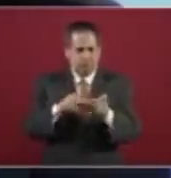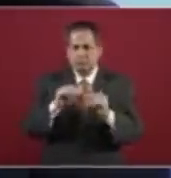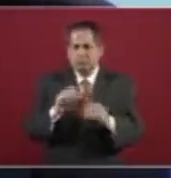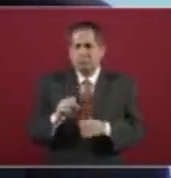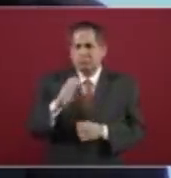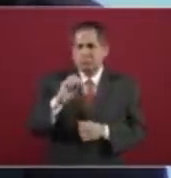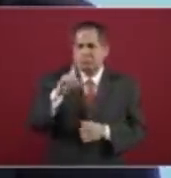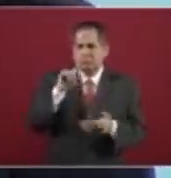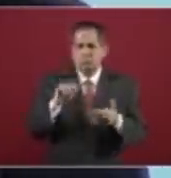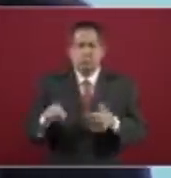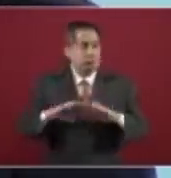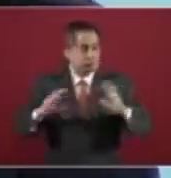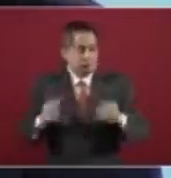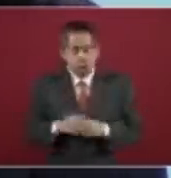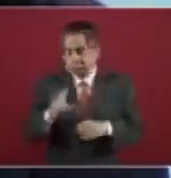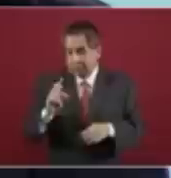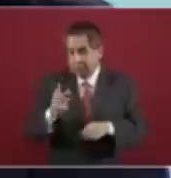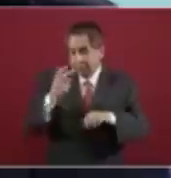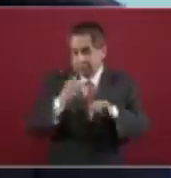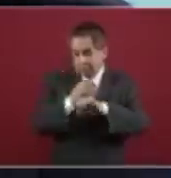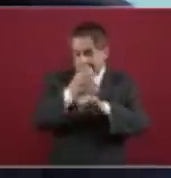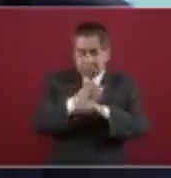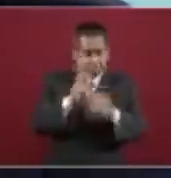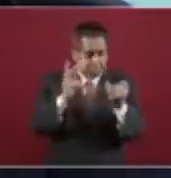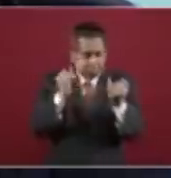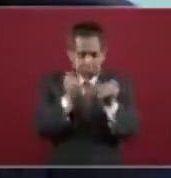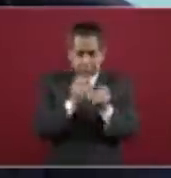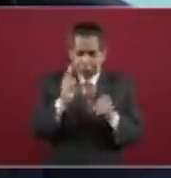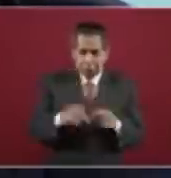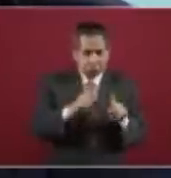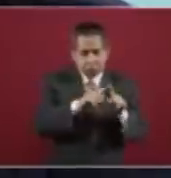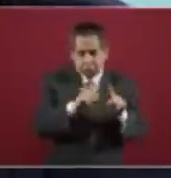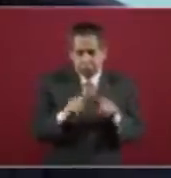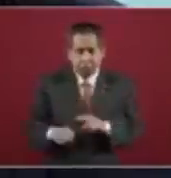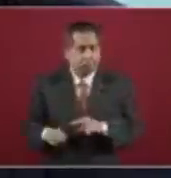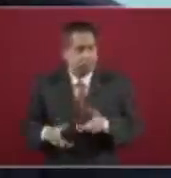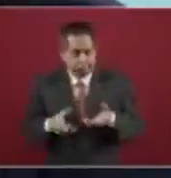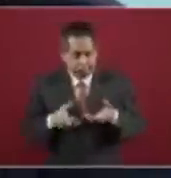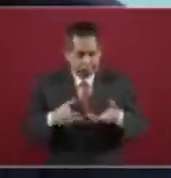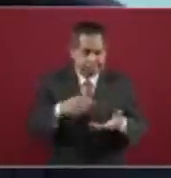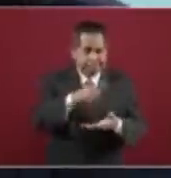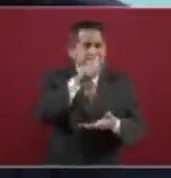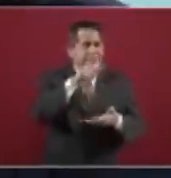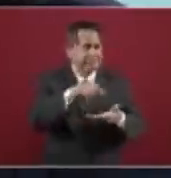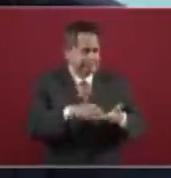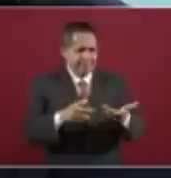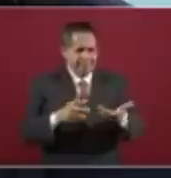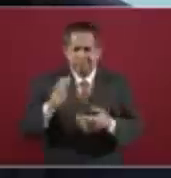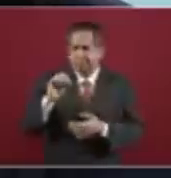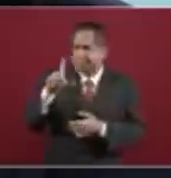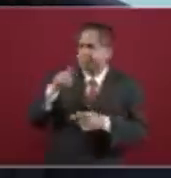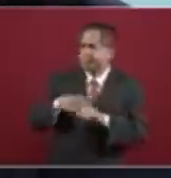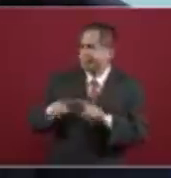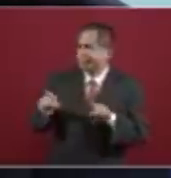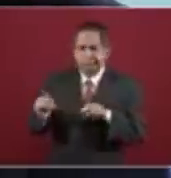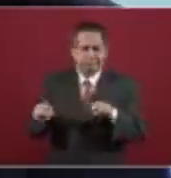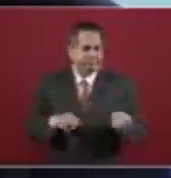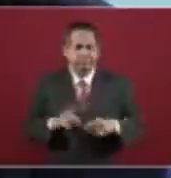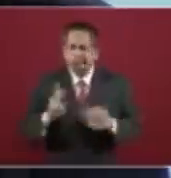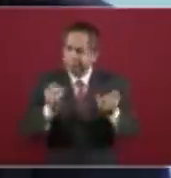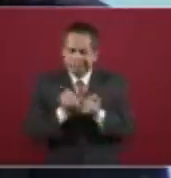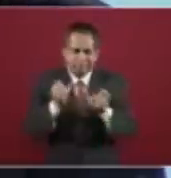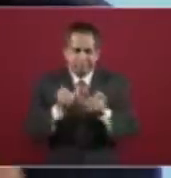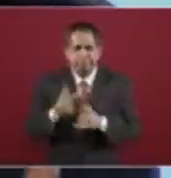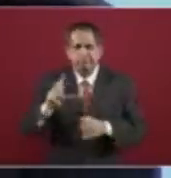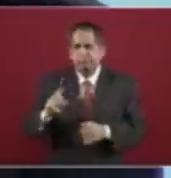Esto pasó en los 32 estados. Este mecanismo de que las calles no corresponden a las colonias pasó en los 32